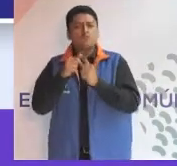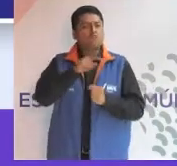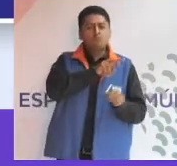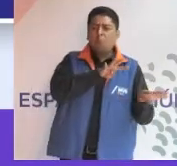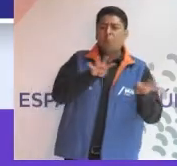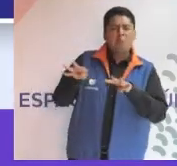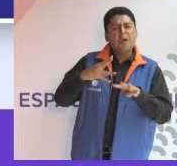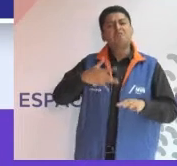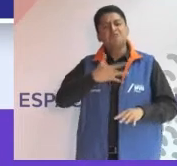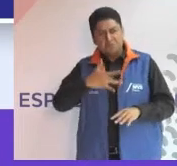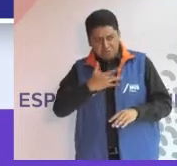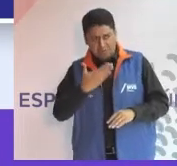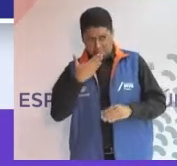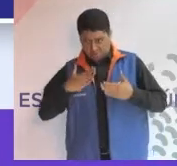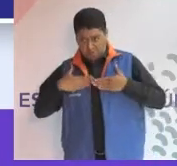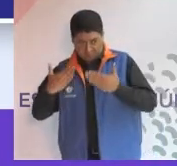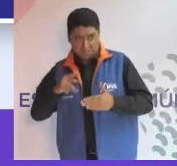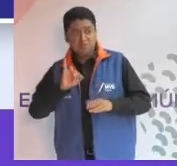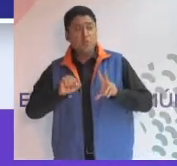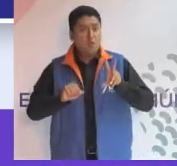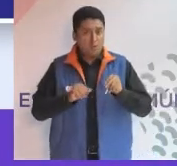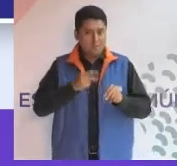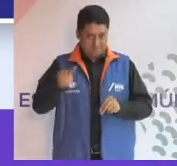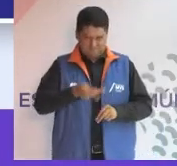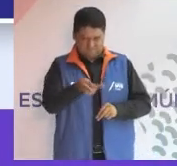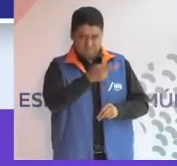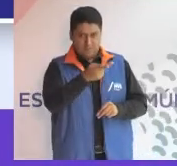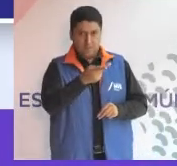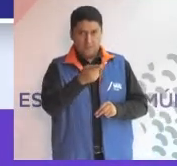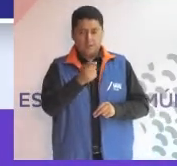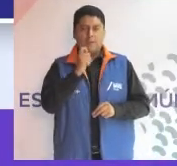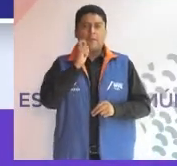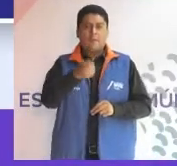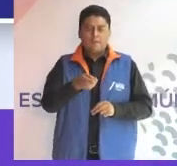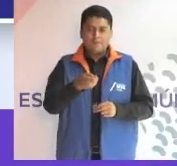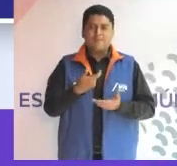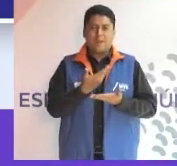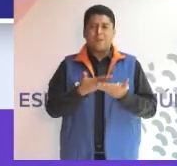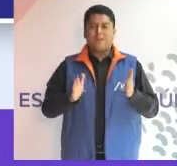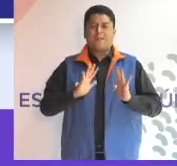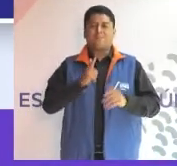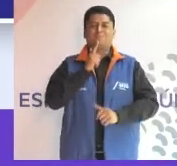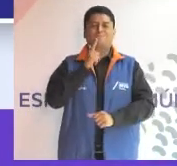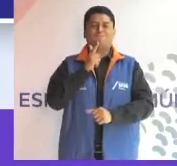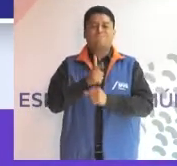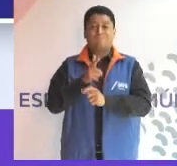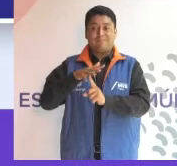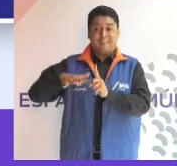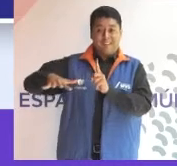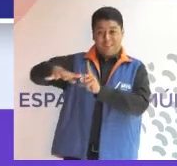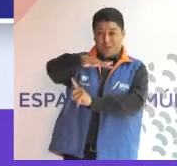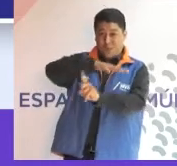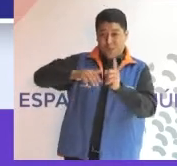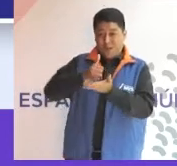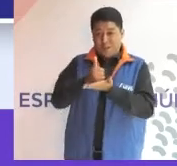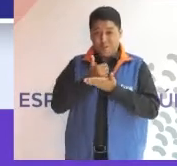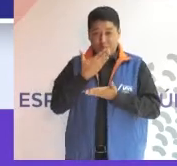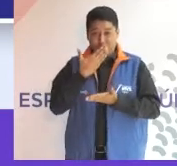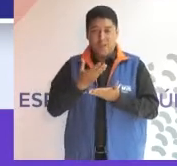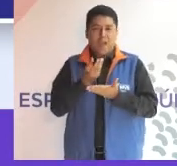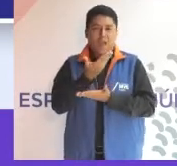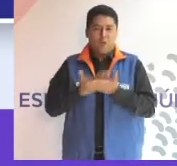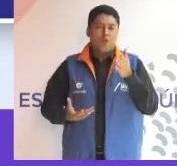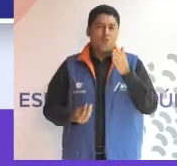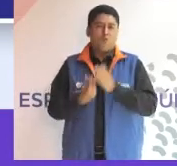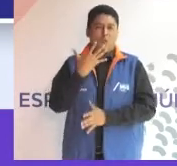¿Y qué hemos encontrado? Que no nos ayuda mucho el entorno últimamente, en los últimos años, desde la nueva administración, que no está muy